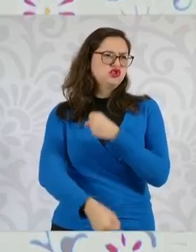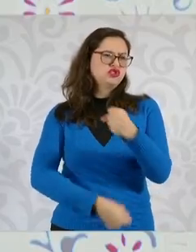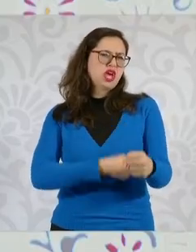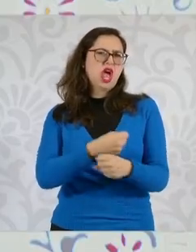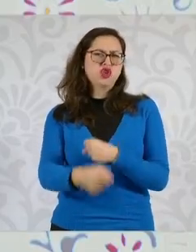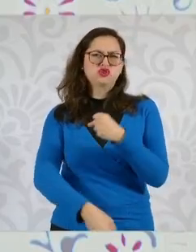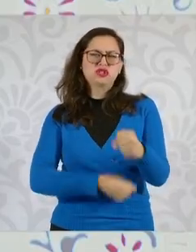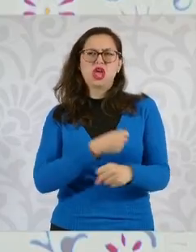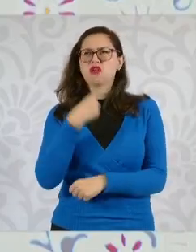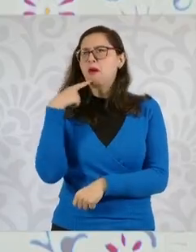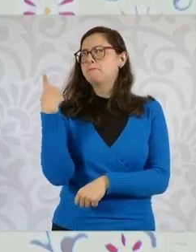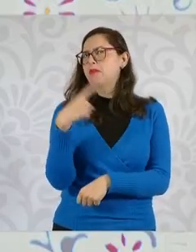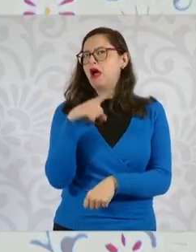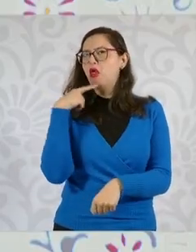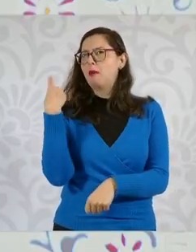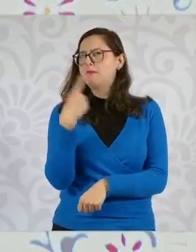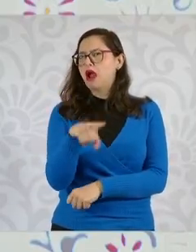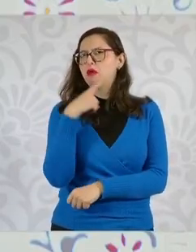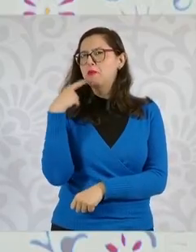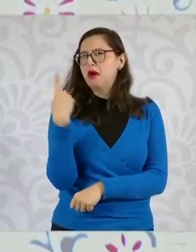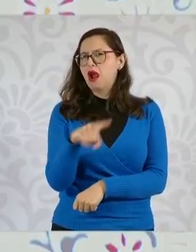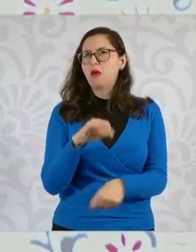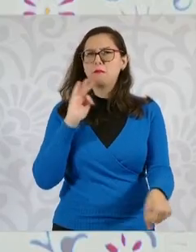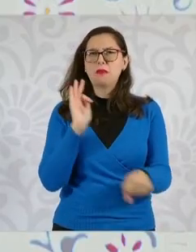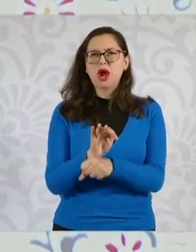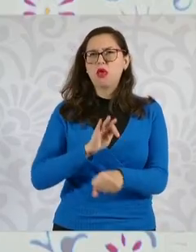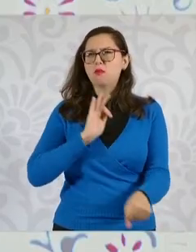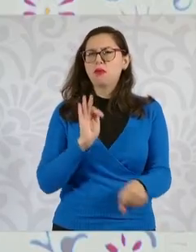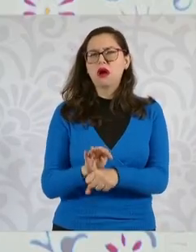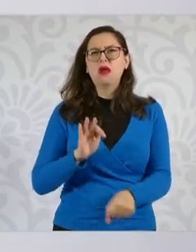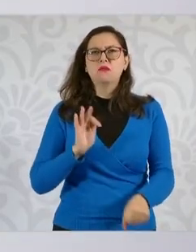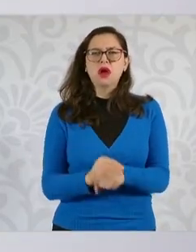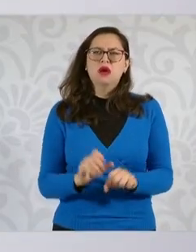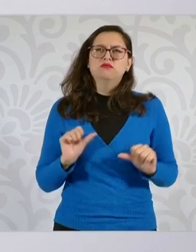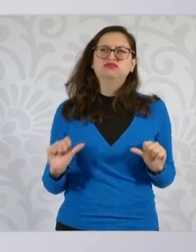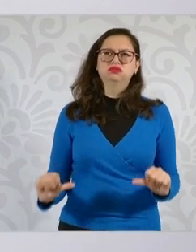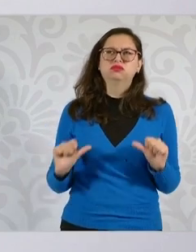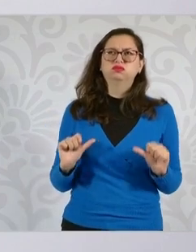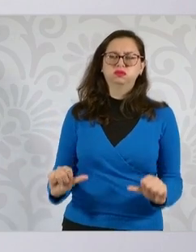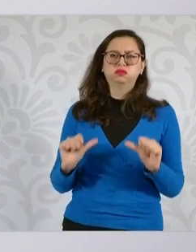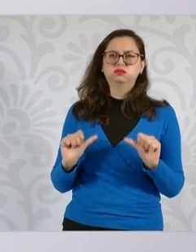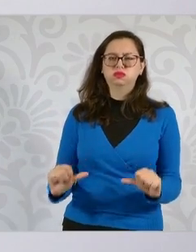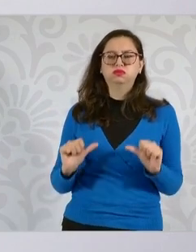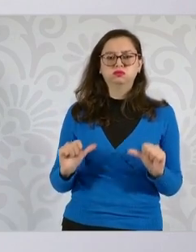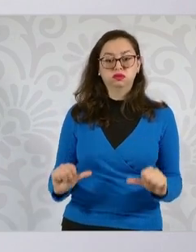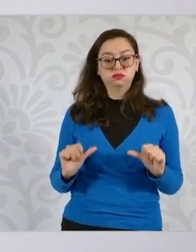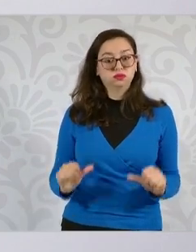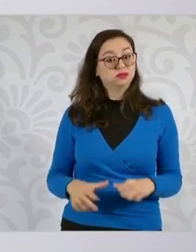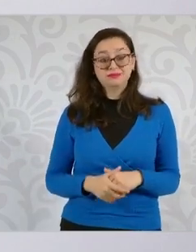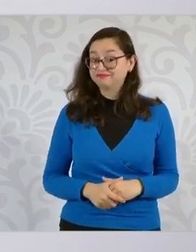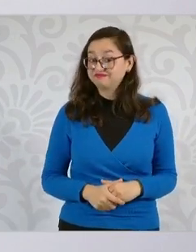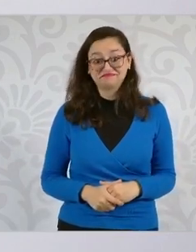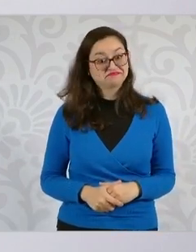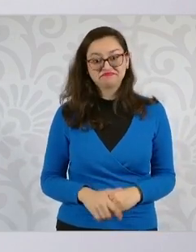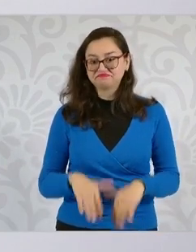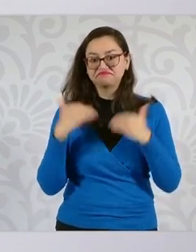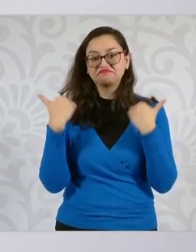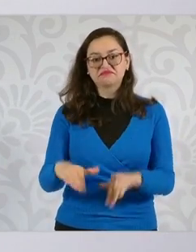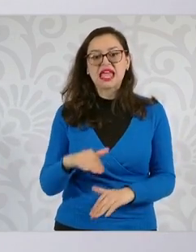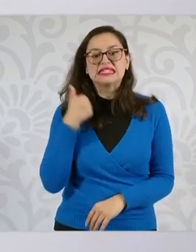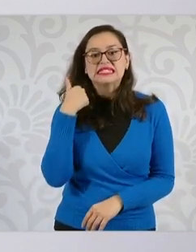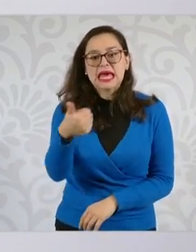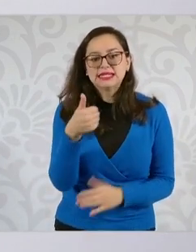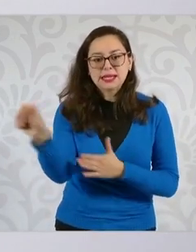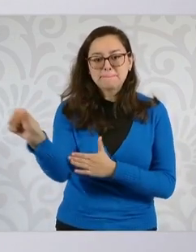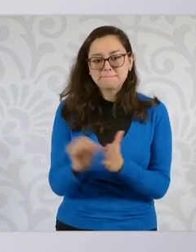años amparos amparos amparos amparos para que no se paguen los impuestos sino que en seis meses se va a tener